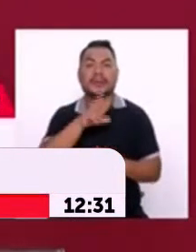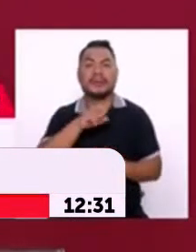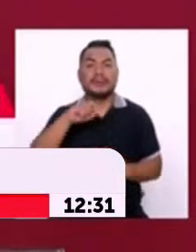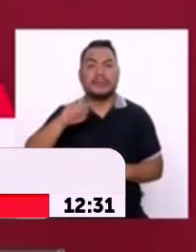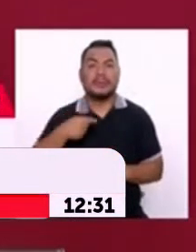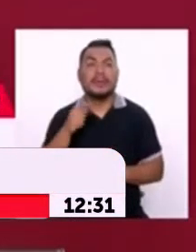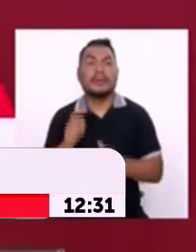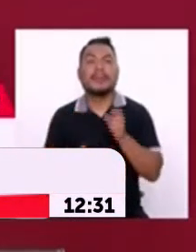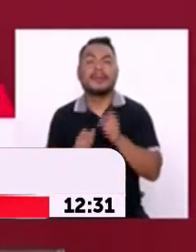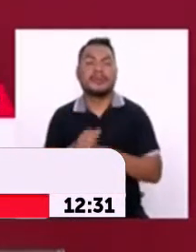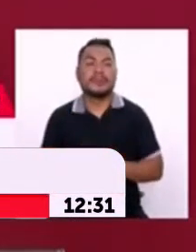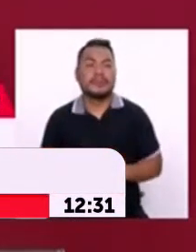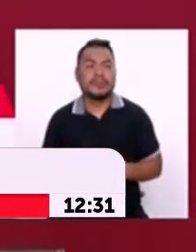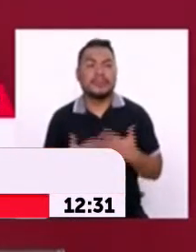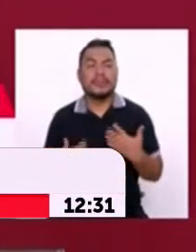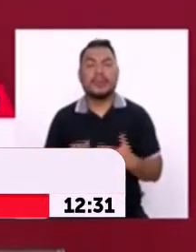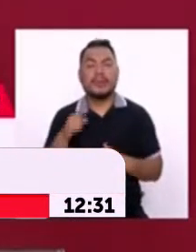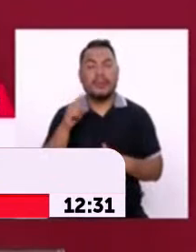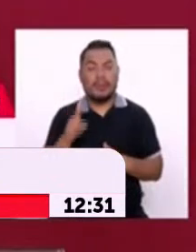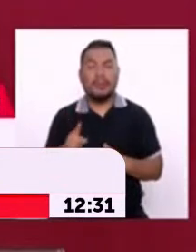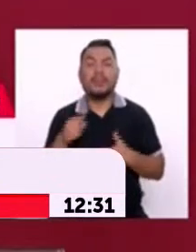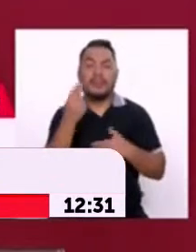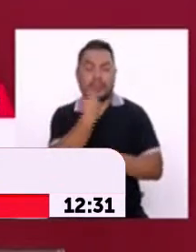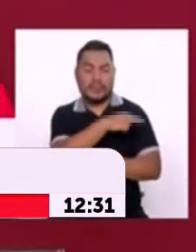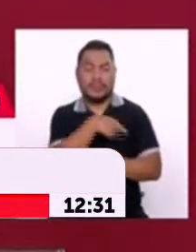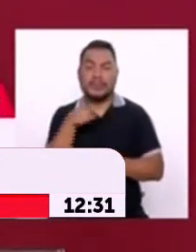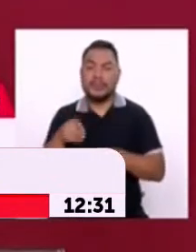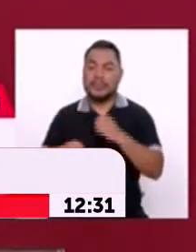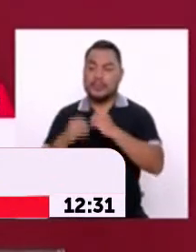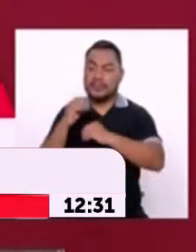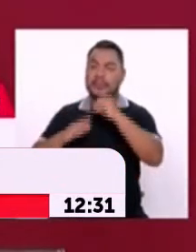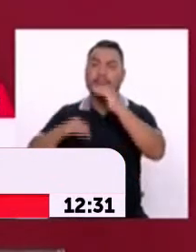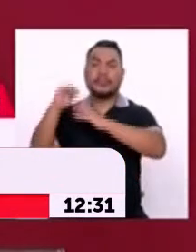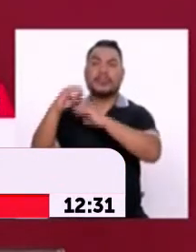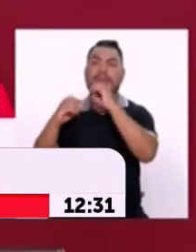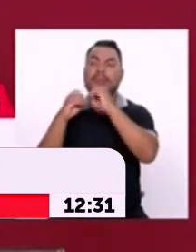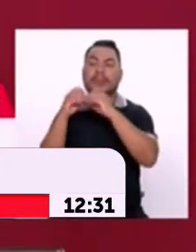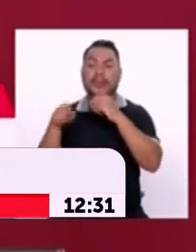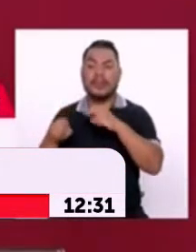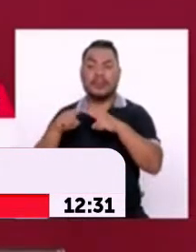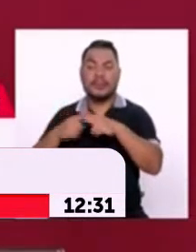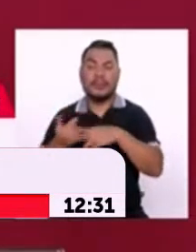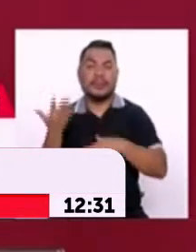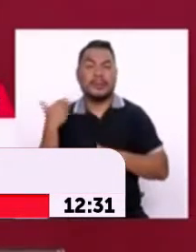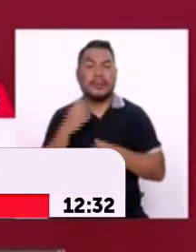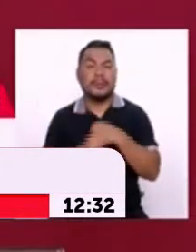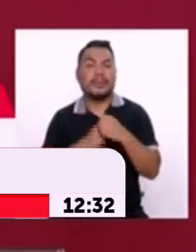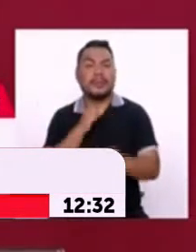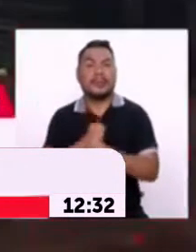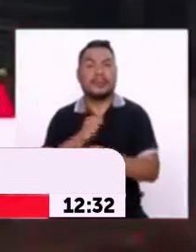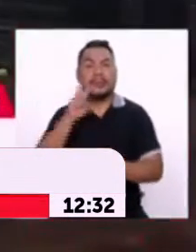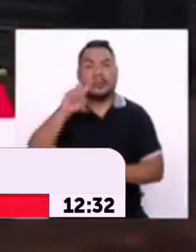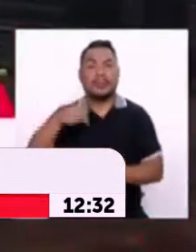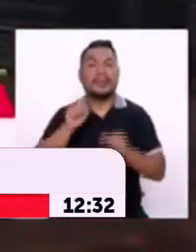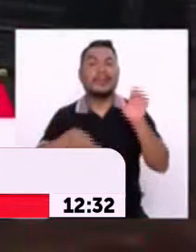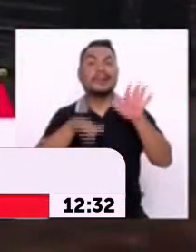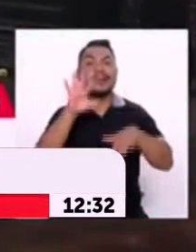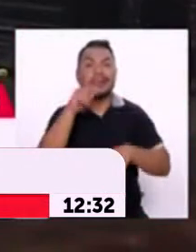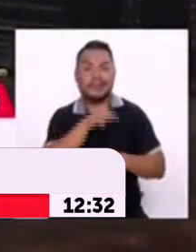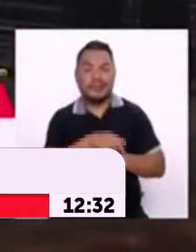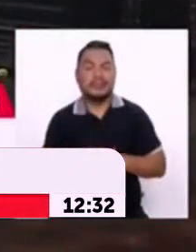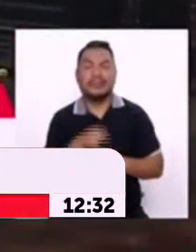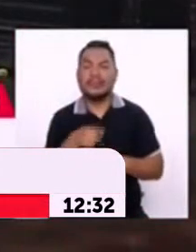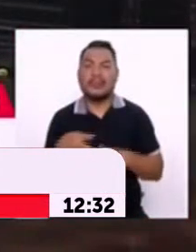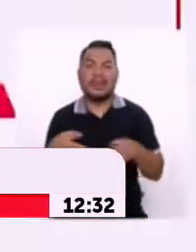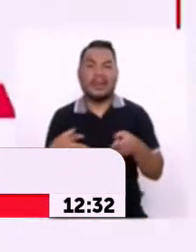de 300 mil personas, un nosocomio cuya construcción había comenzado en el año 2015